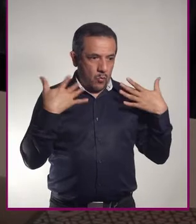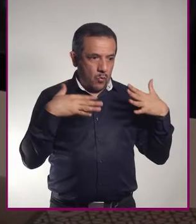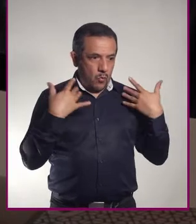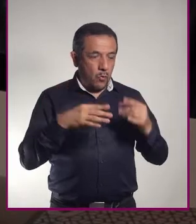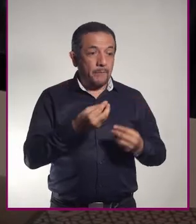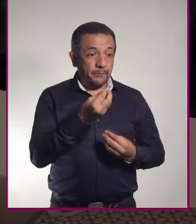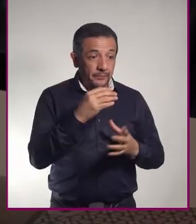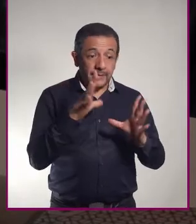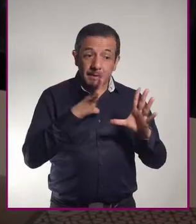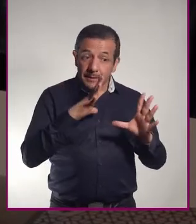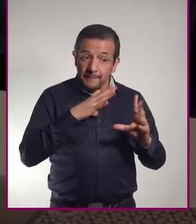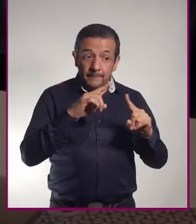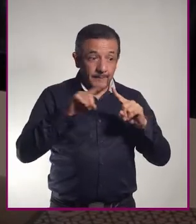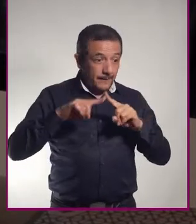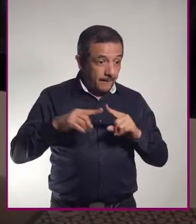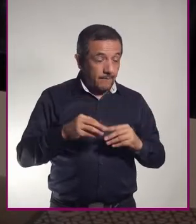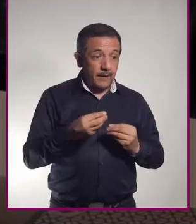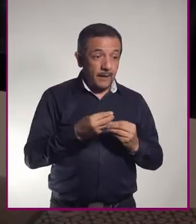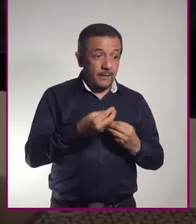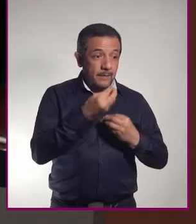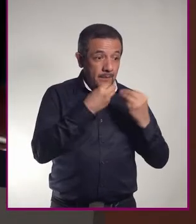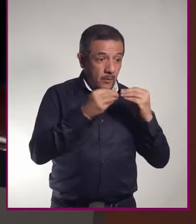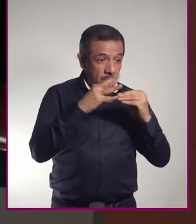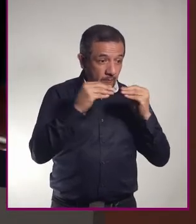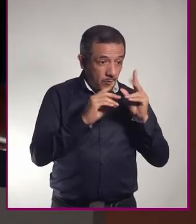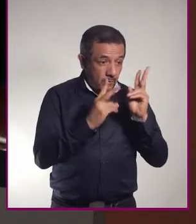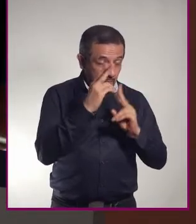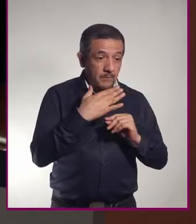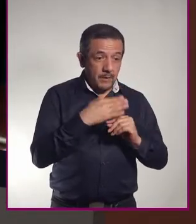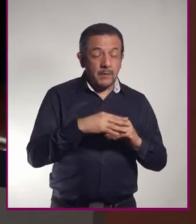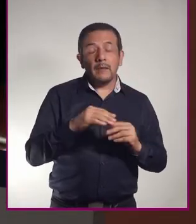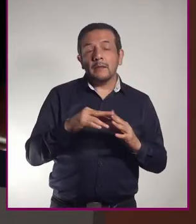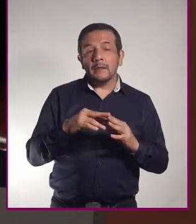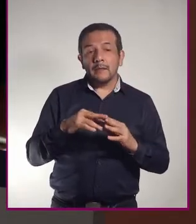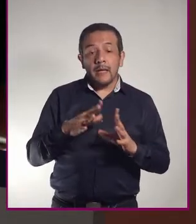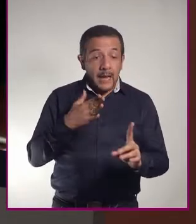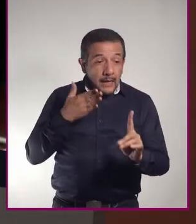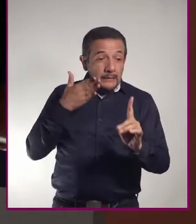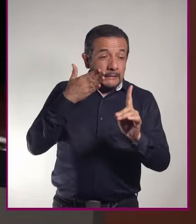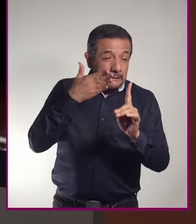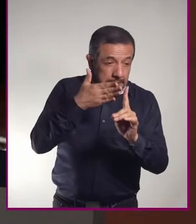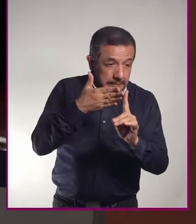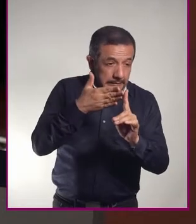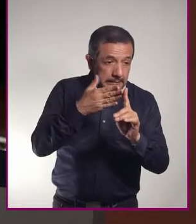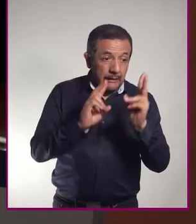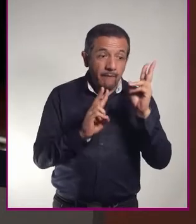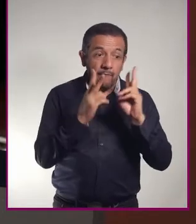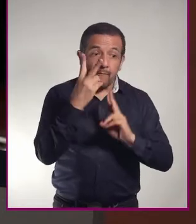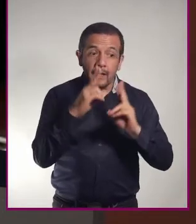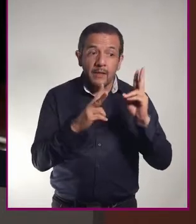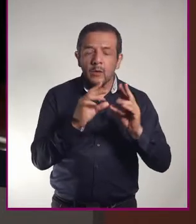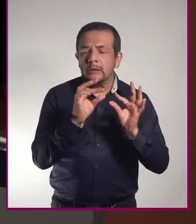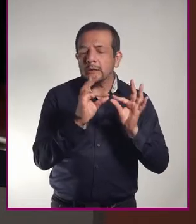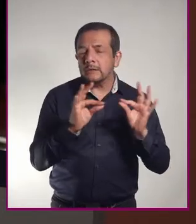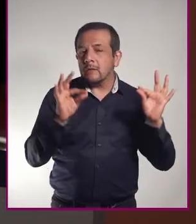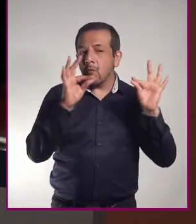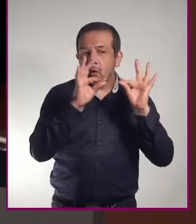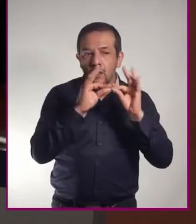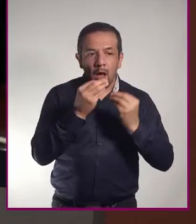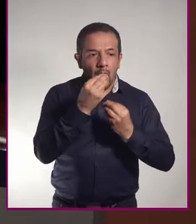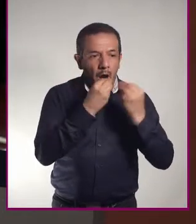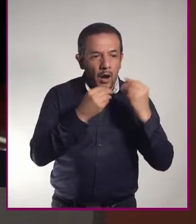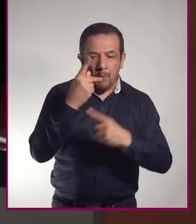variedad alimentaria que tiene. En particular, las verduras deben ser la principal fuente